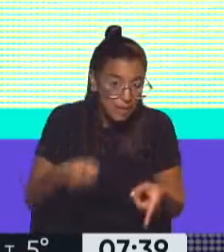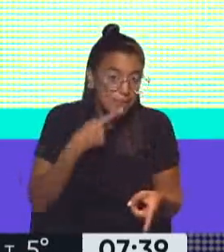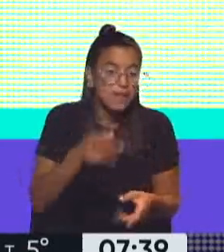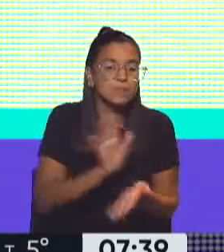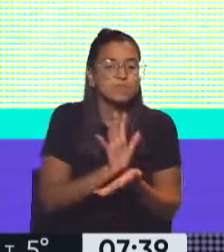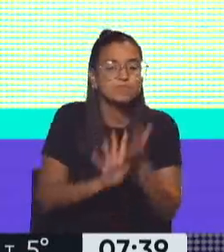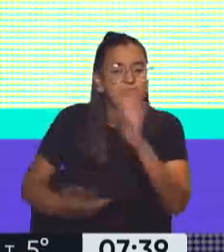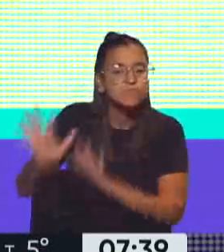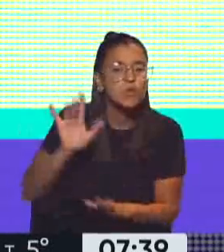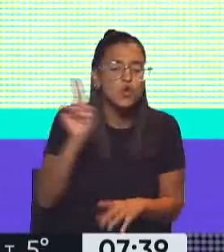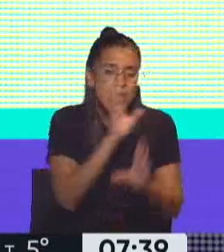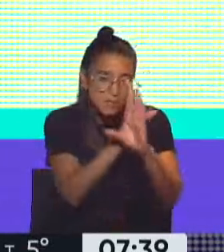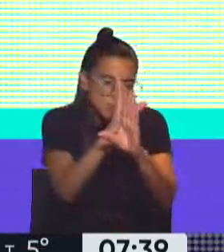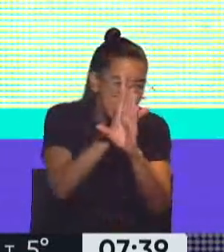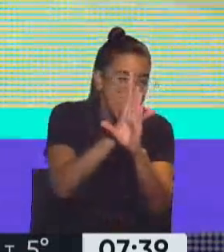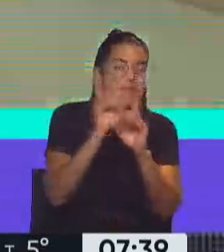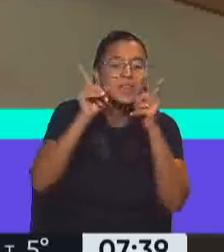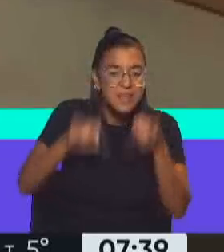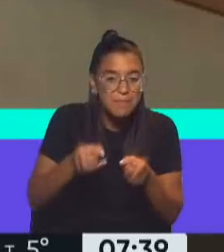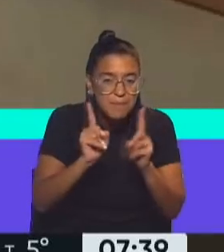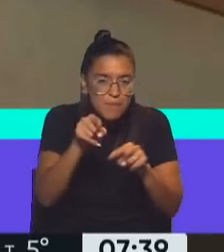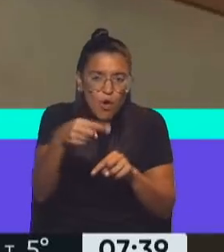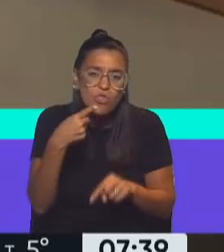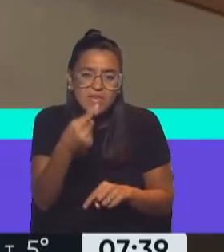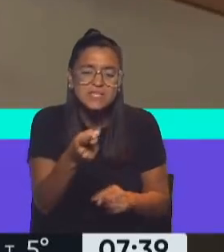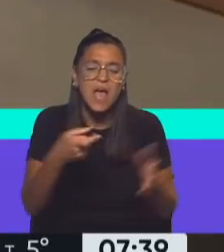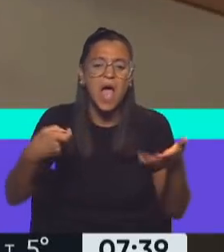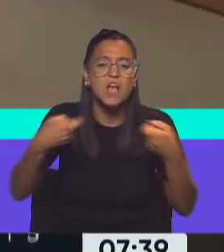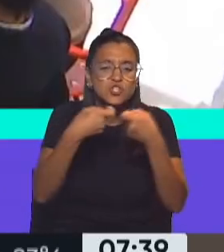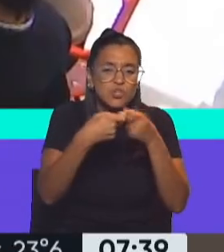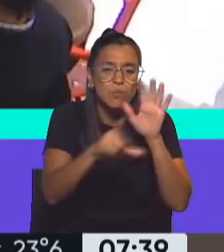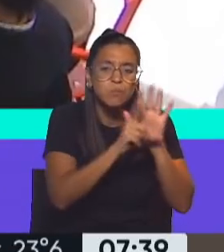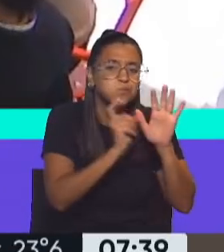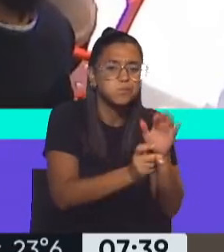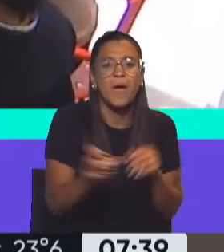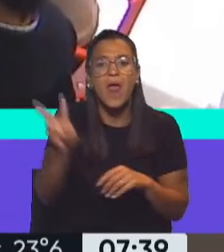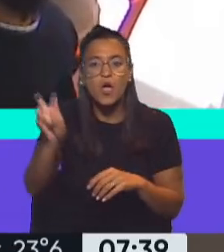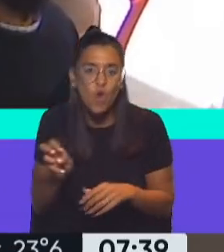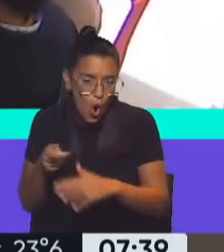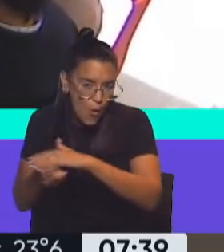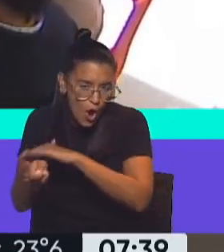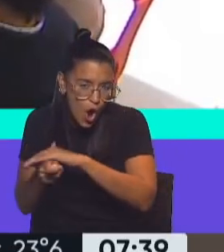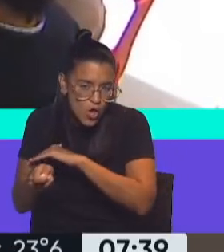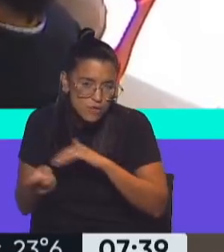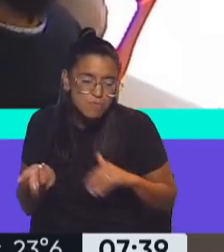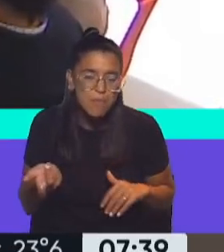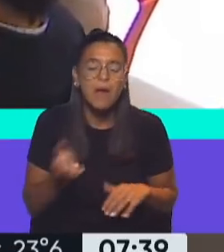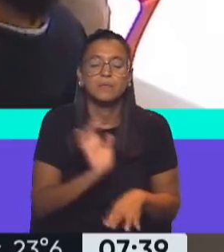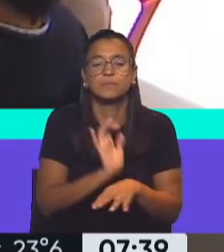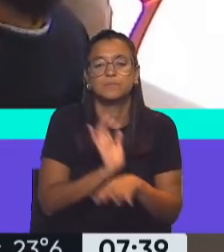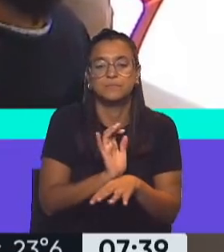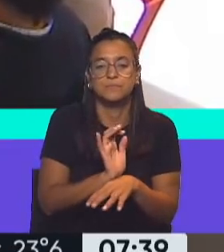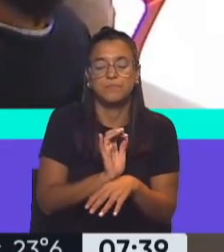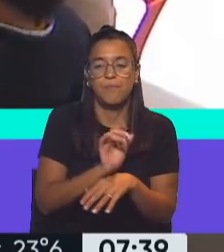una operatoria, no solo de espionaje, sino también, como usted indica, a través de una asociación ilícita para el cobro de retornos. Es decir, ofrecer